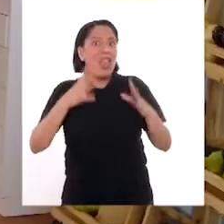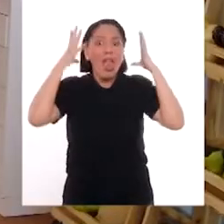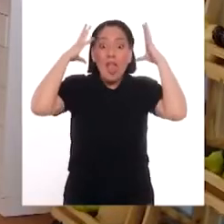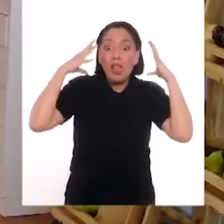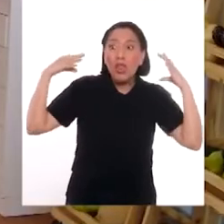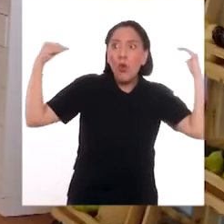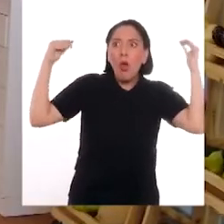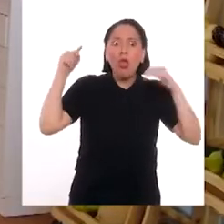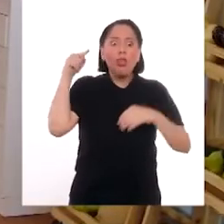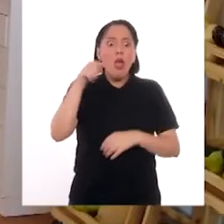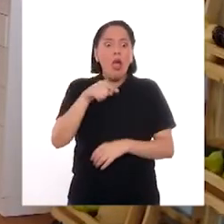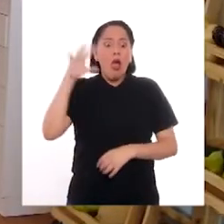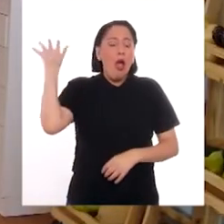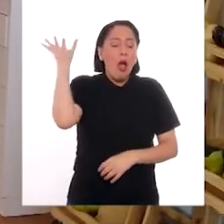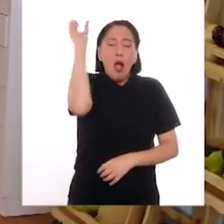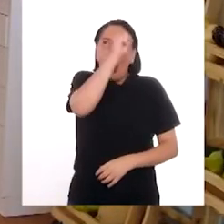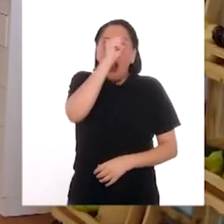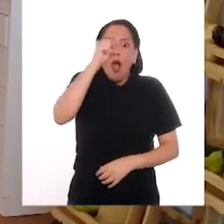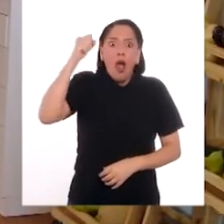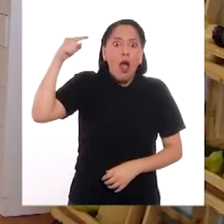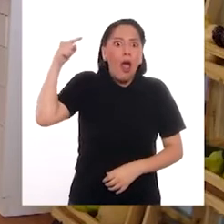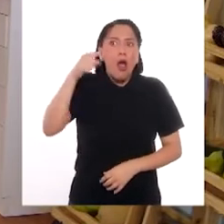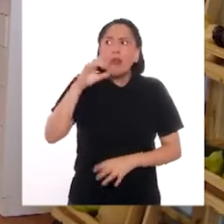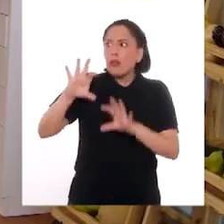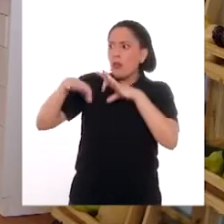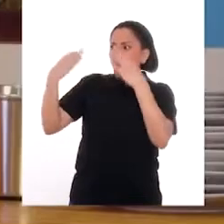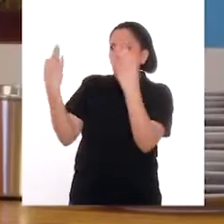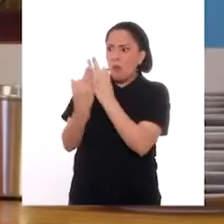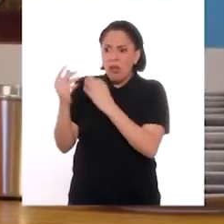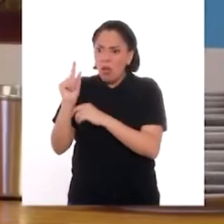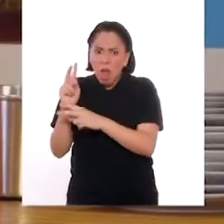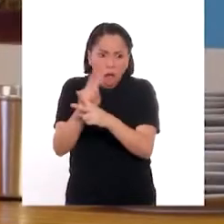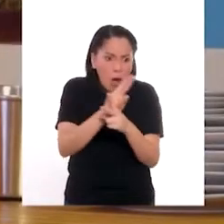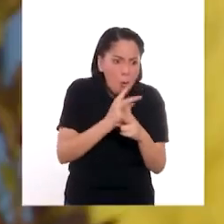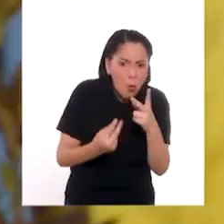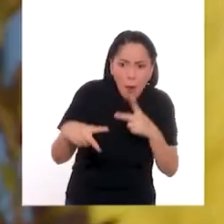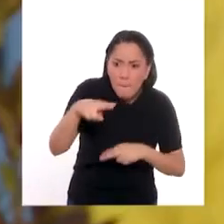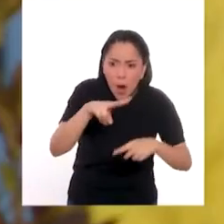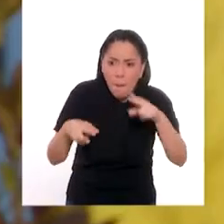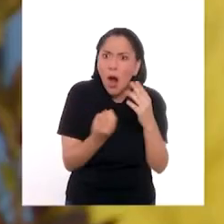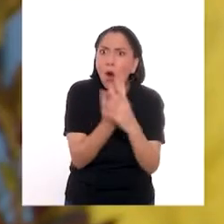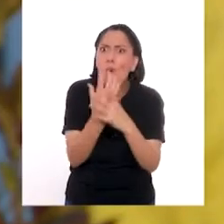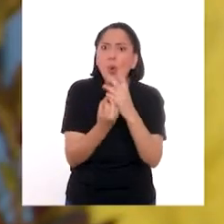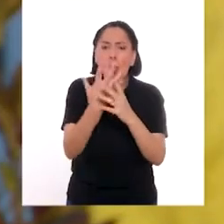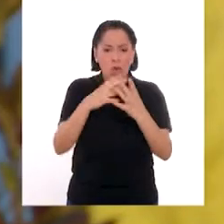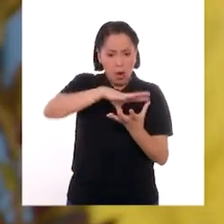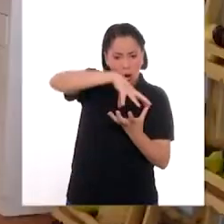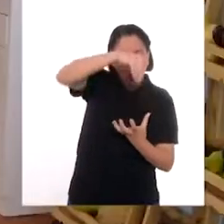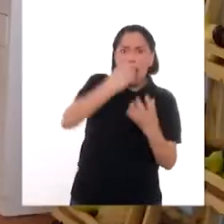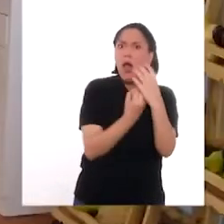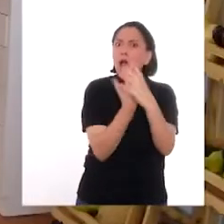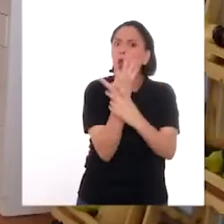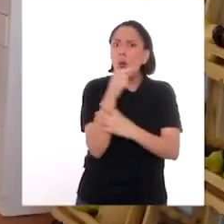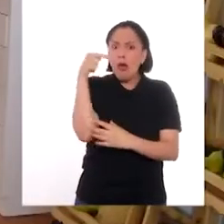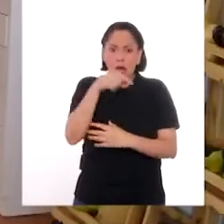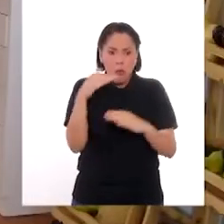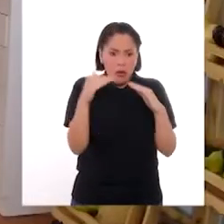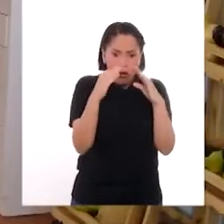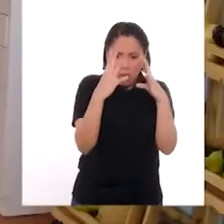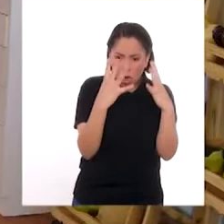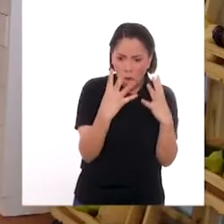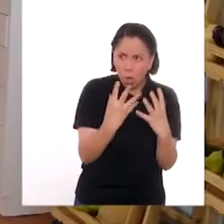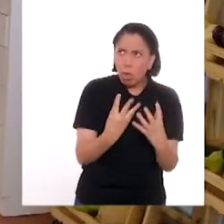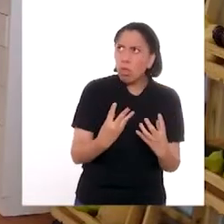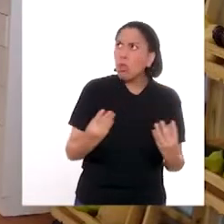Allí, el duende se dio cuenta de que sin una familia que cuide su jardín y su higuera, se quedaría sin